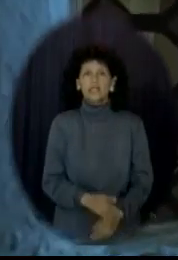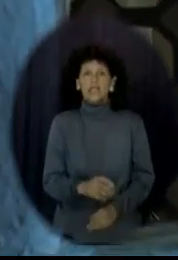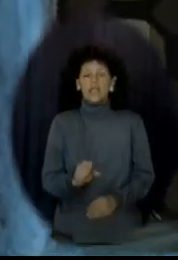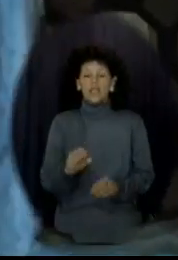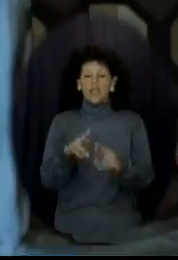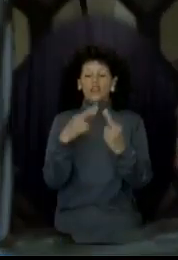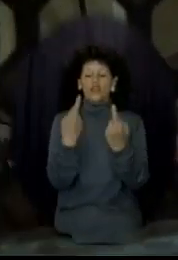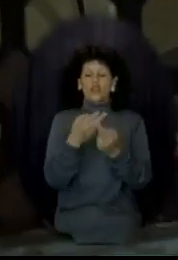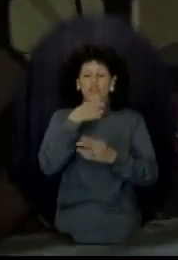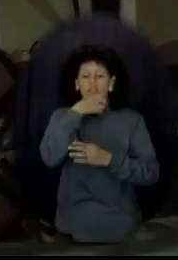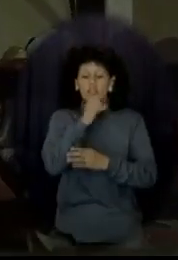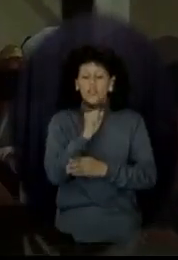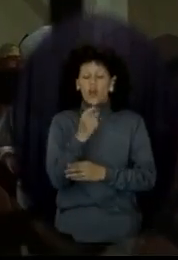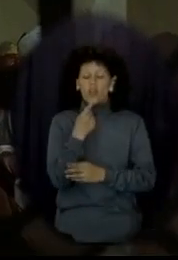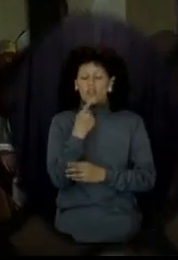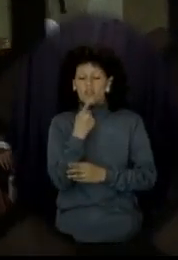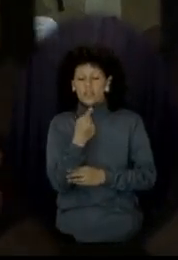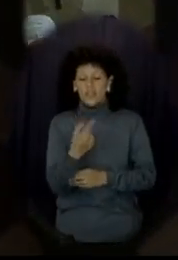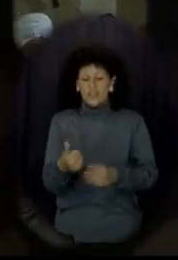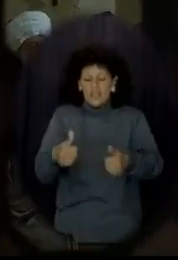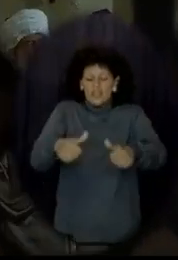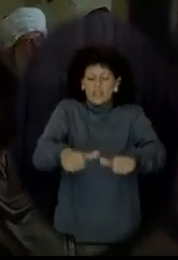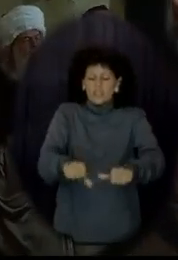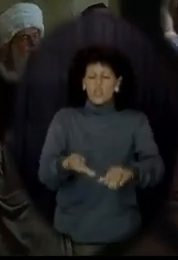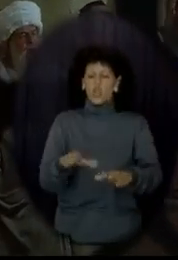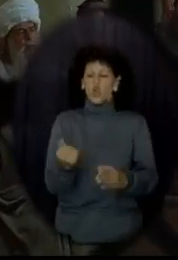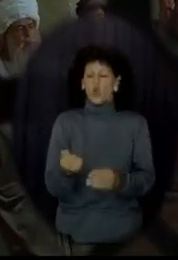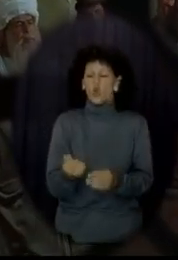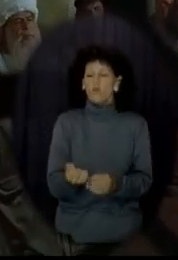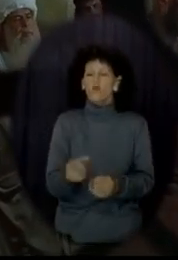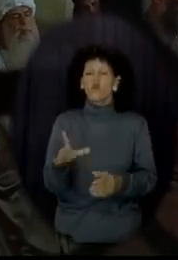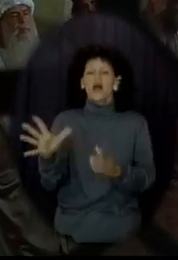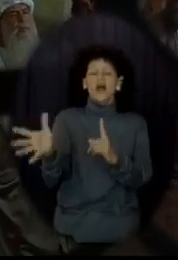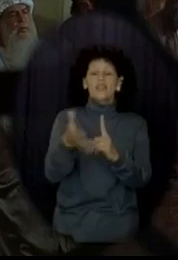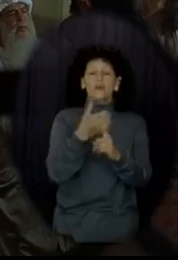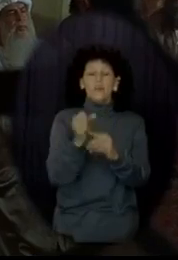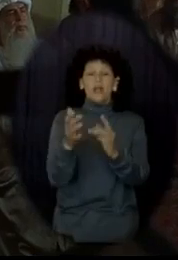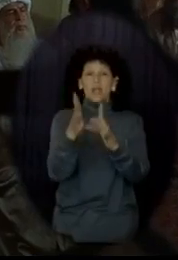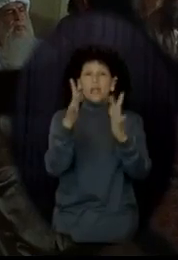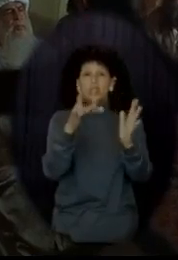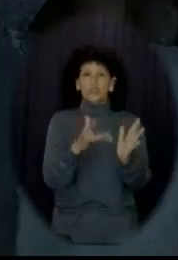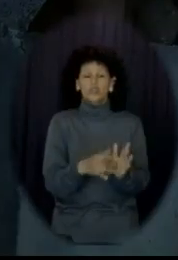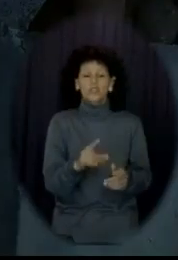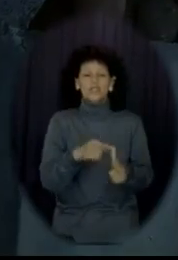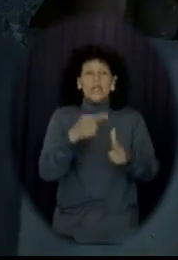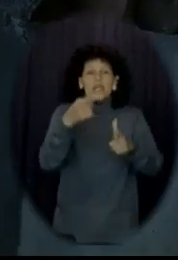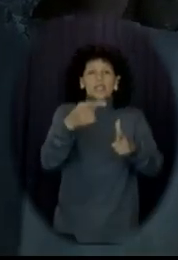Y el consejo de ancianos se reunió para decidir cómo librarse de Jesús.